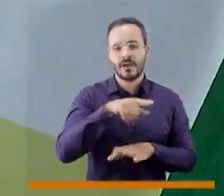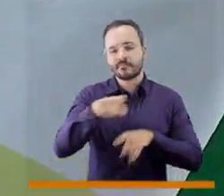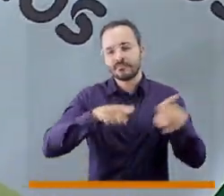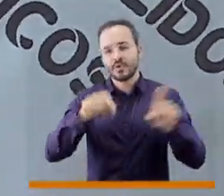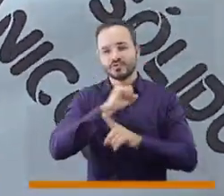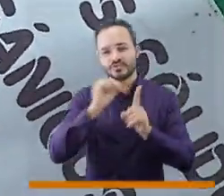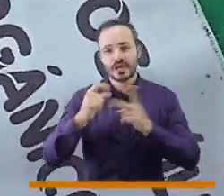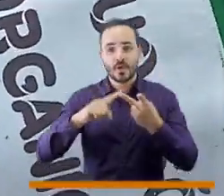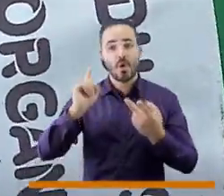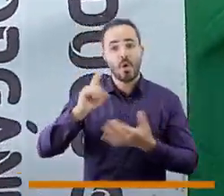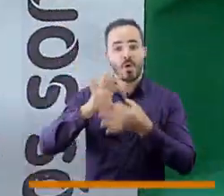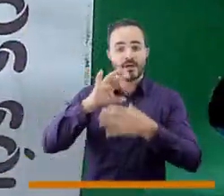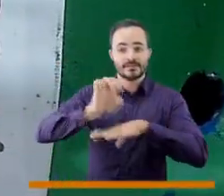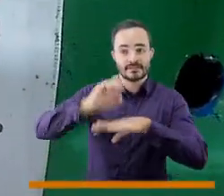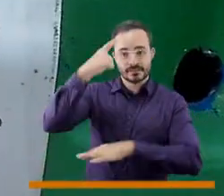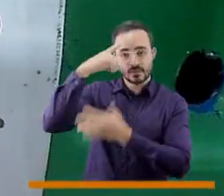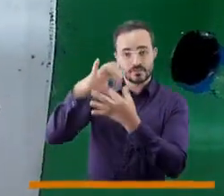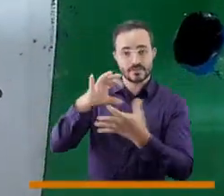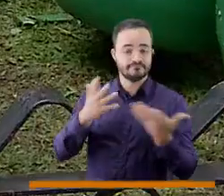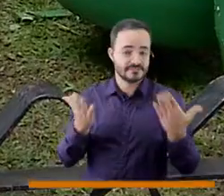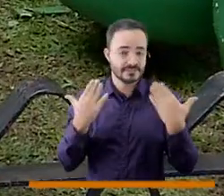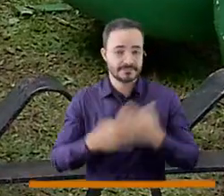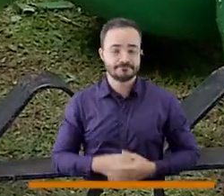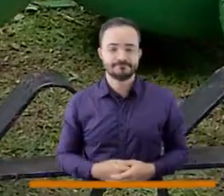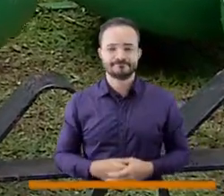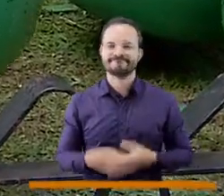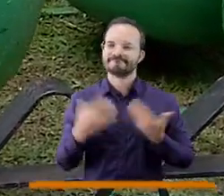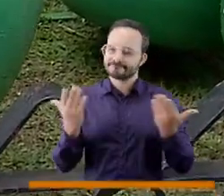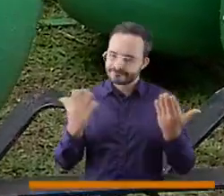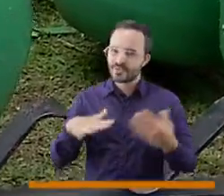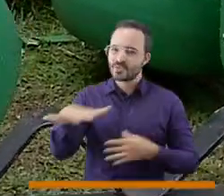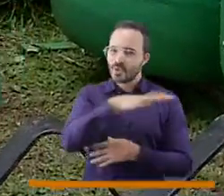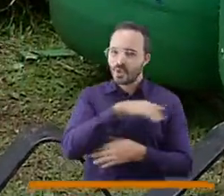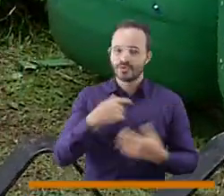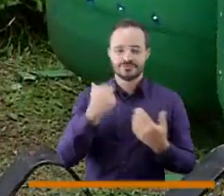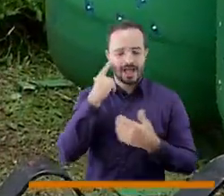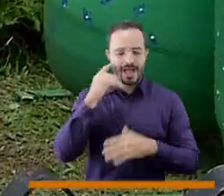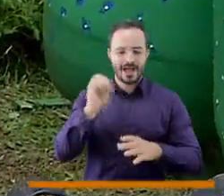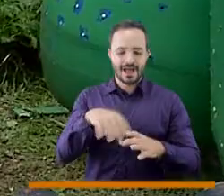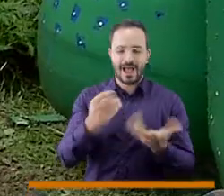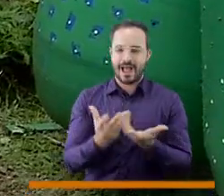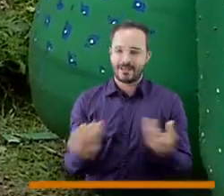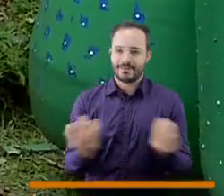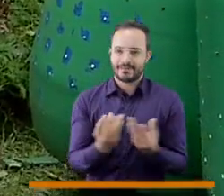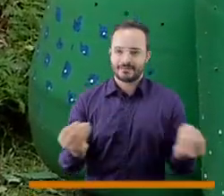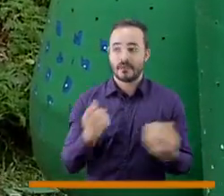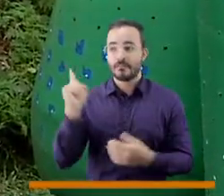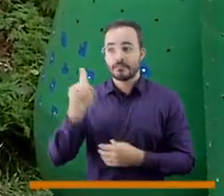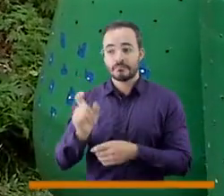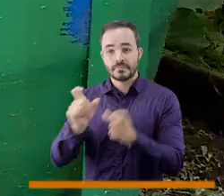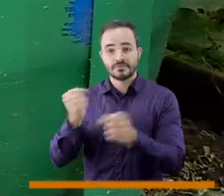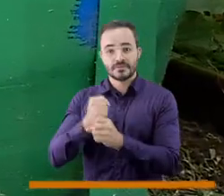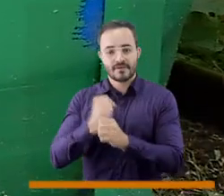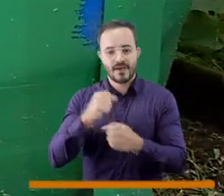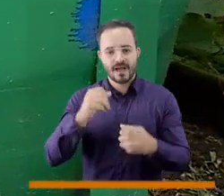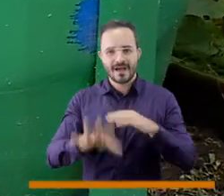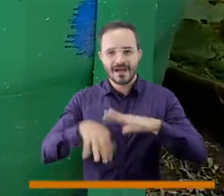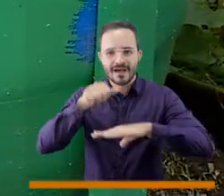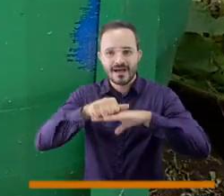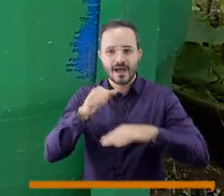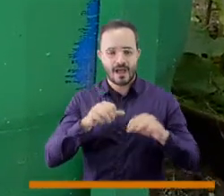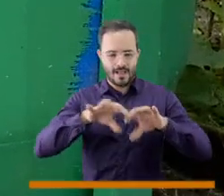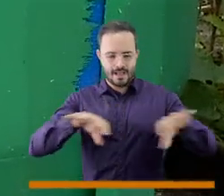todos, incluyendo los entes sociales y las entidades gubernamentales. Separemos bien los residuos desde casa, esto le facilita la tarea a